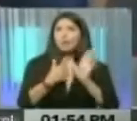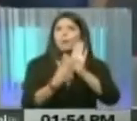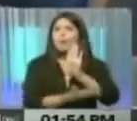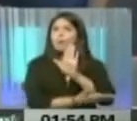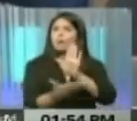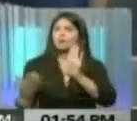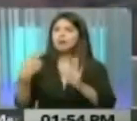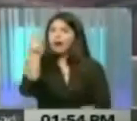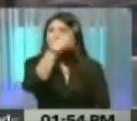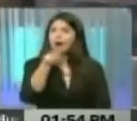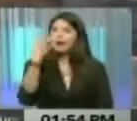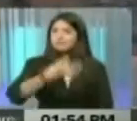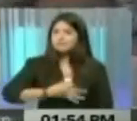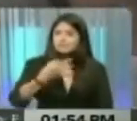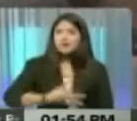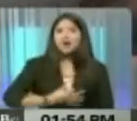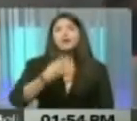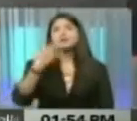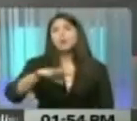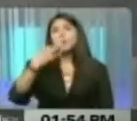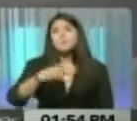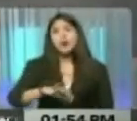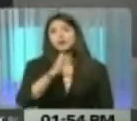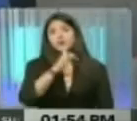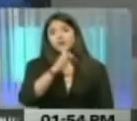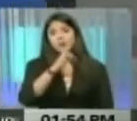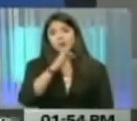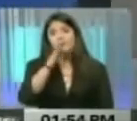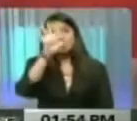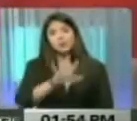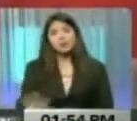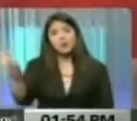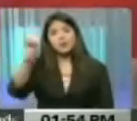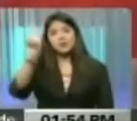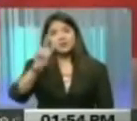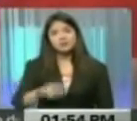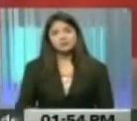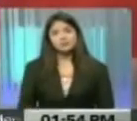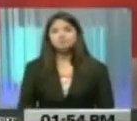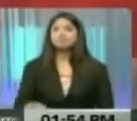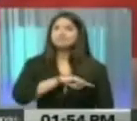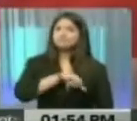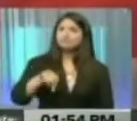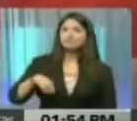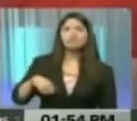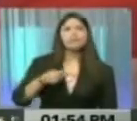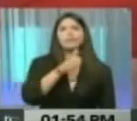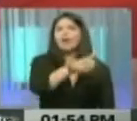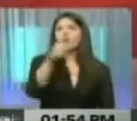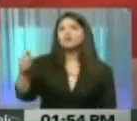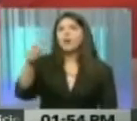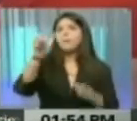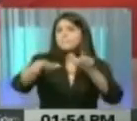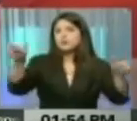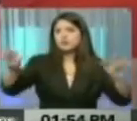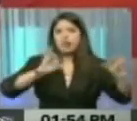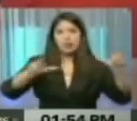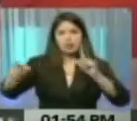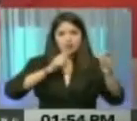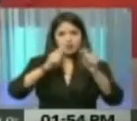el rostro humano de la cotidianidad informativa en Venezuela. Somos cada uno de los perfiles de gente a la que hemos